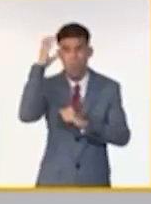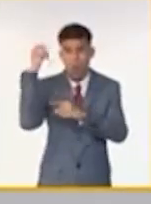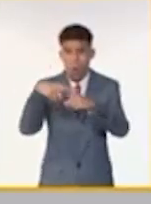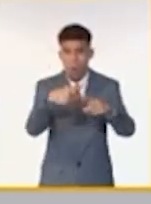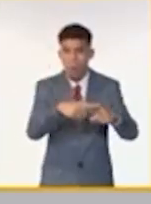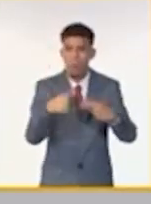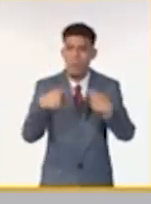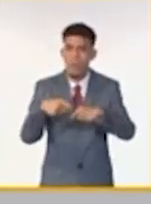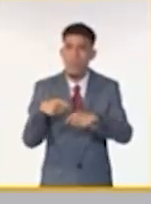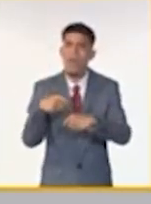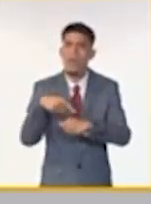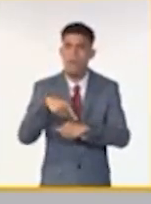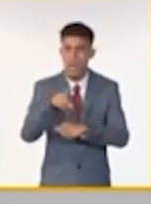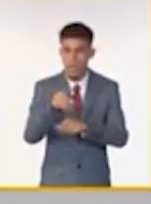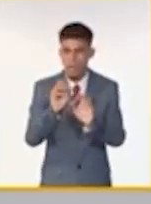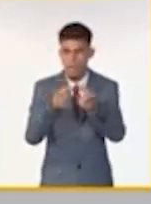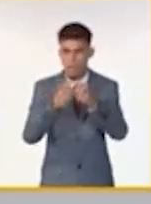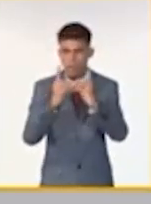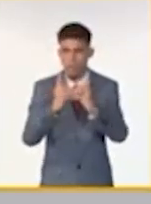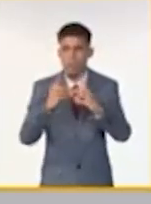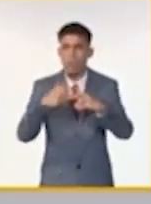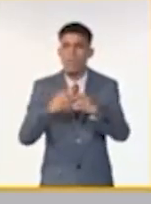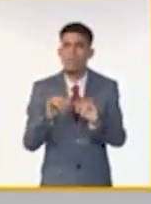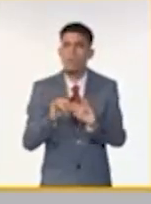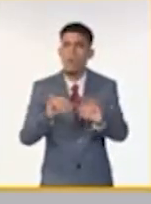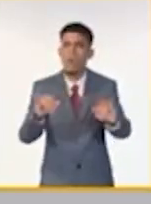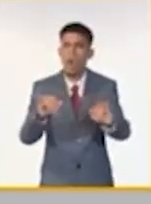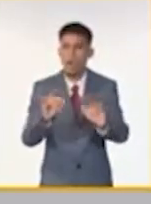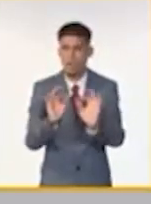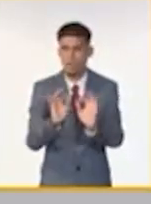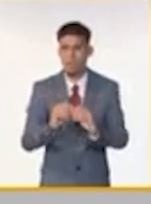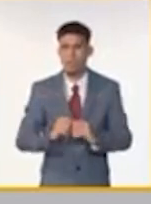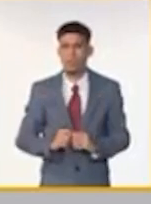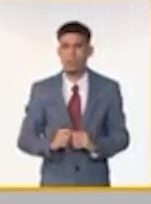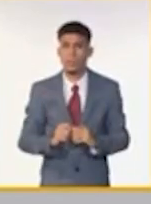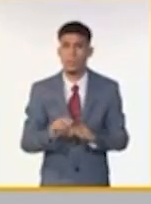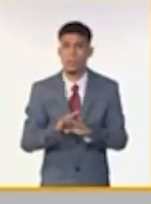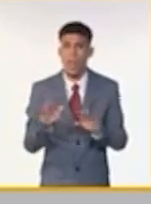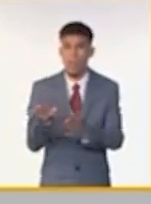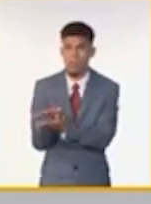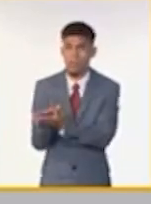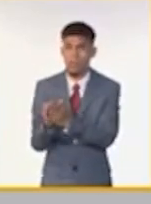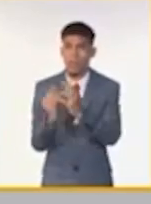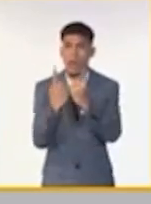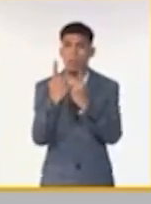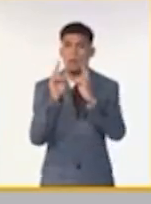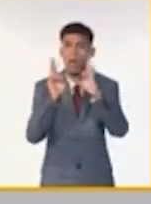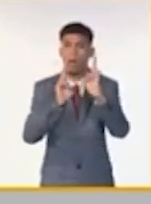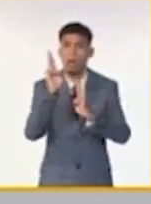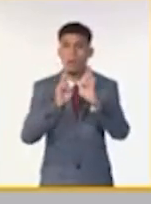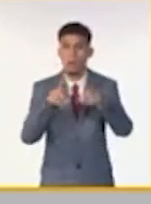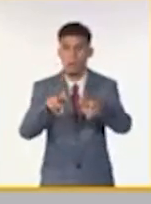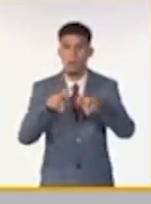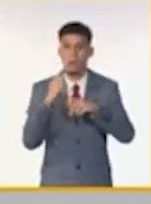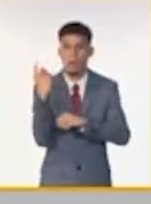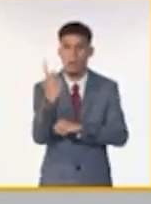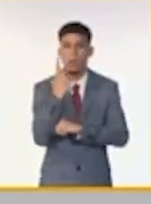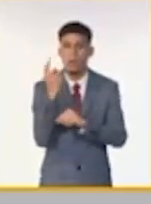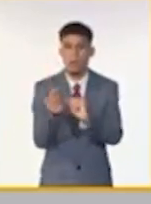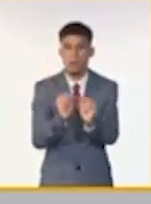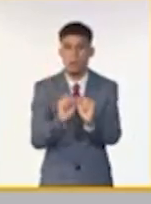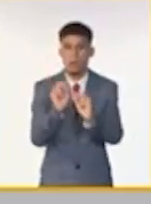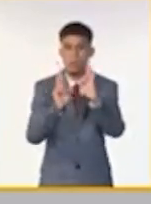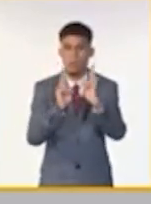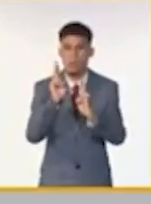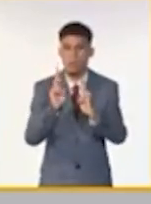a las propias condiciones a las propias comisiones tenemos acuerdos de la asamblea nacional porque el control de acuerdo Se realiza